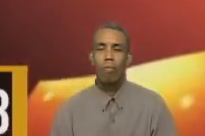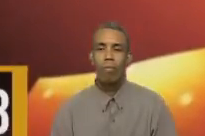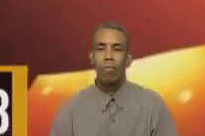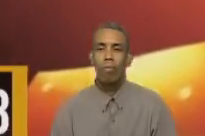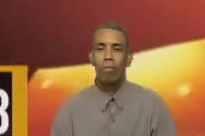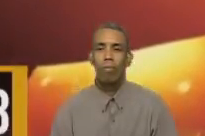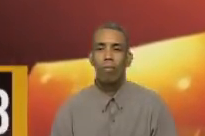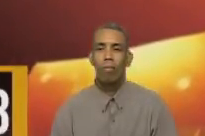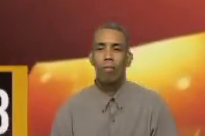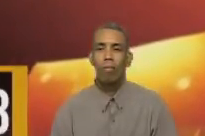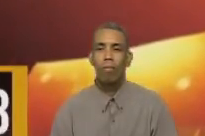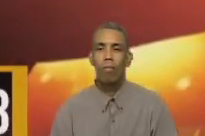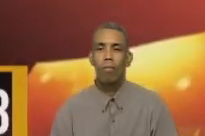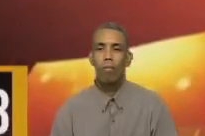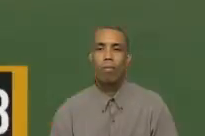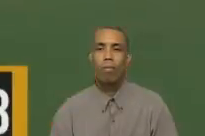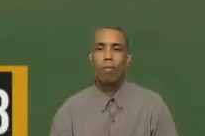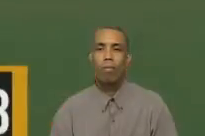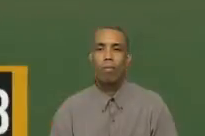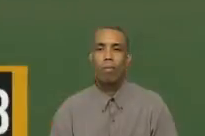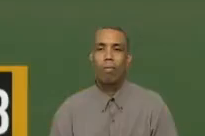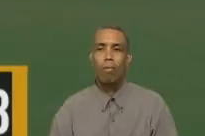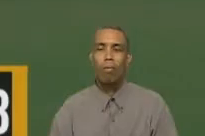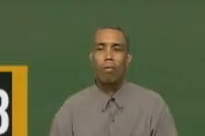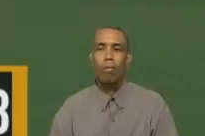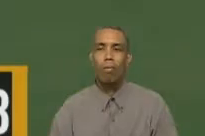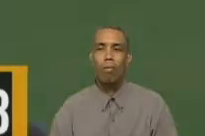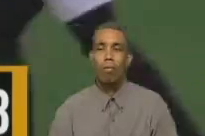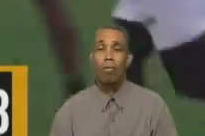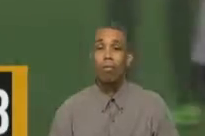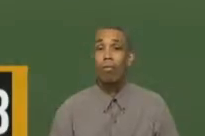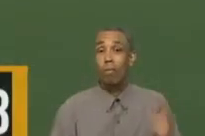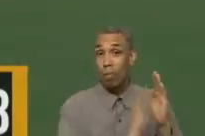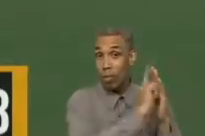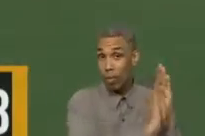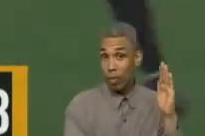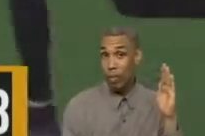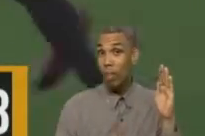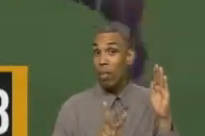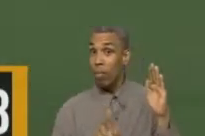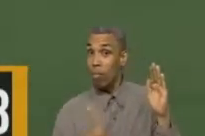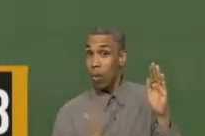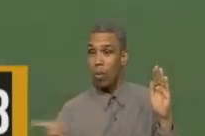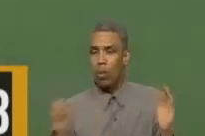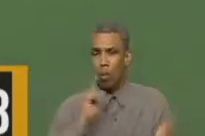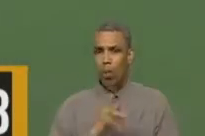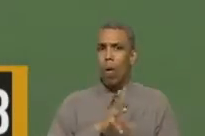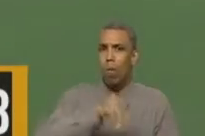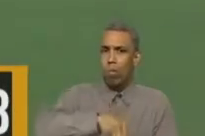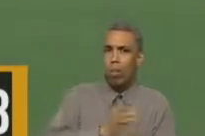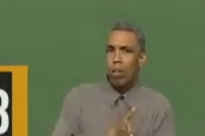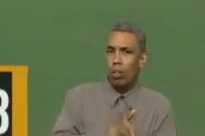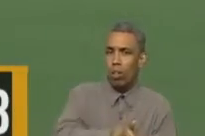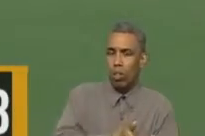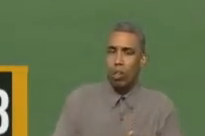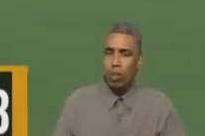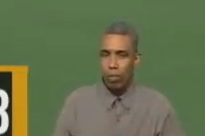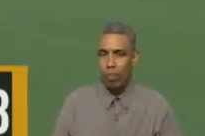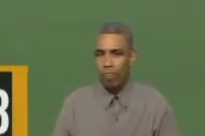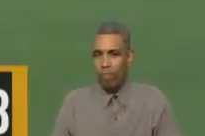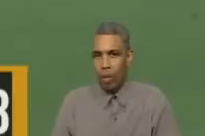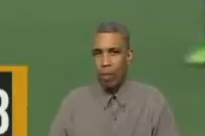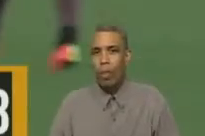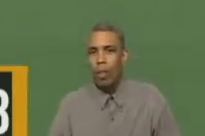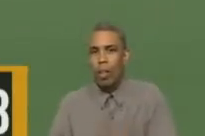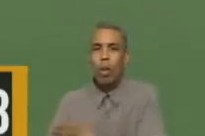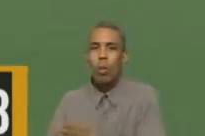el delantero César Arias. Esta es la lista de los 21 jugadores que continúan con el equipo. Pasando la página encontramos los